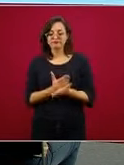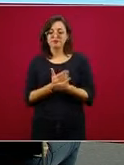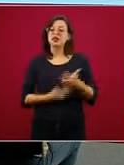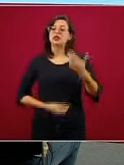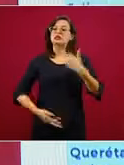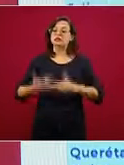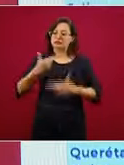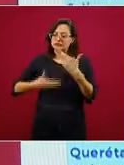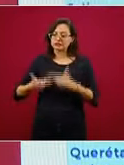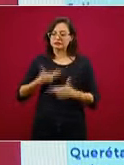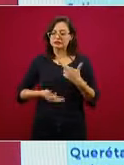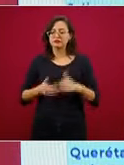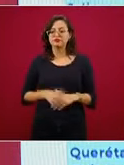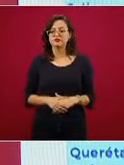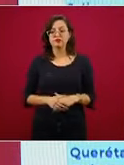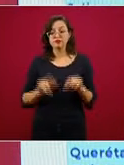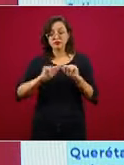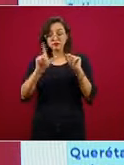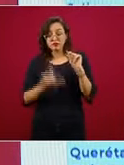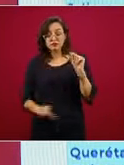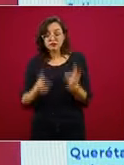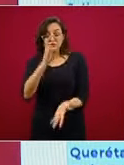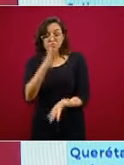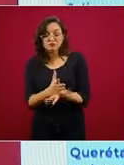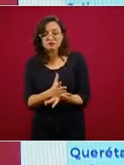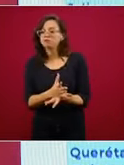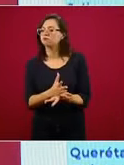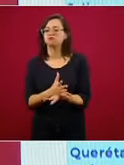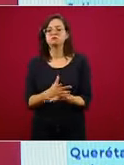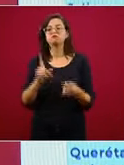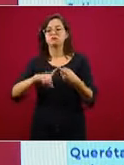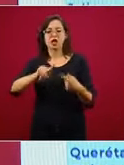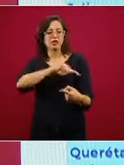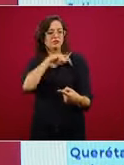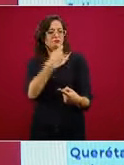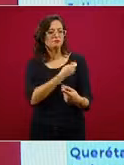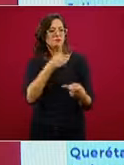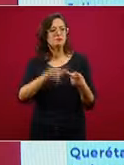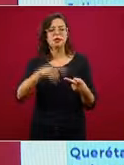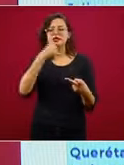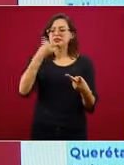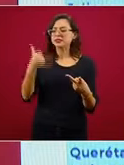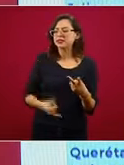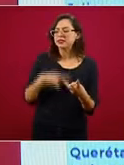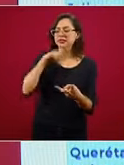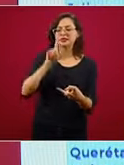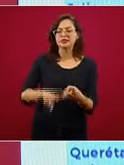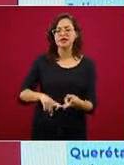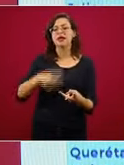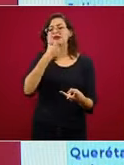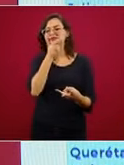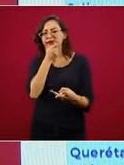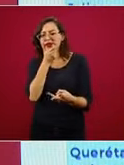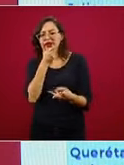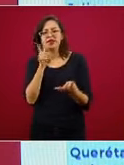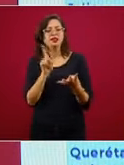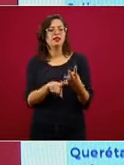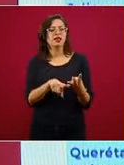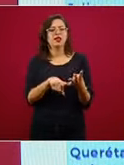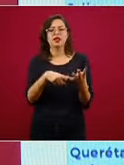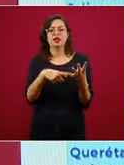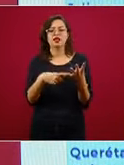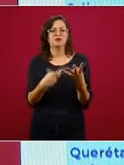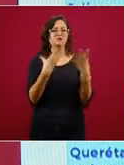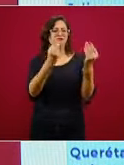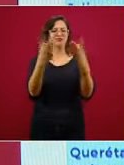rectificar. ¿Solo le pasa a México? No. Le pasó a España, le pasó a Italia, le pasó a Reino Unido, le